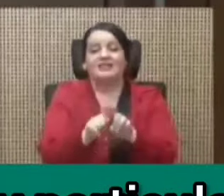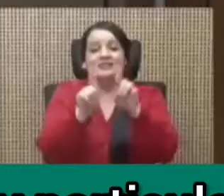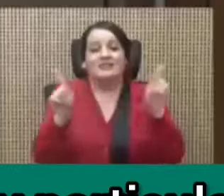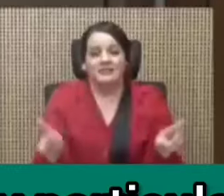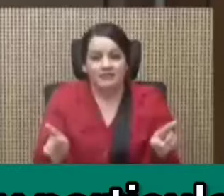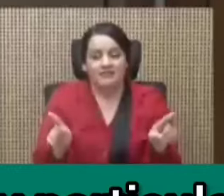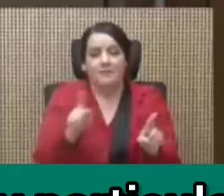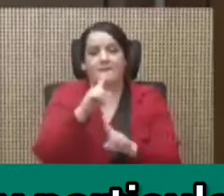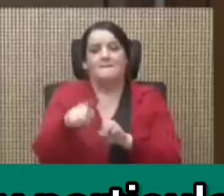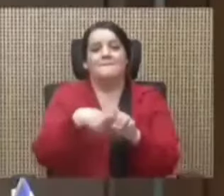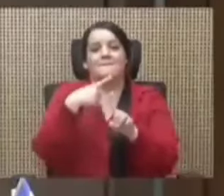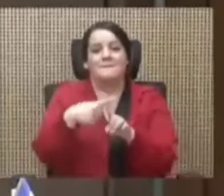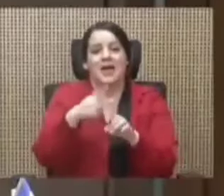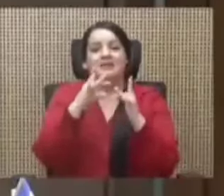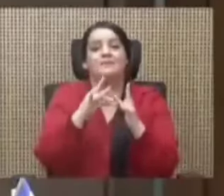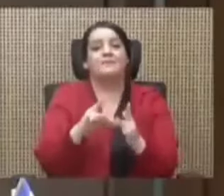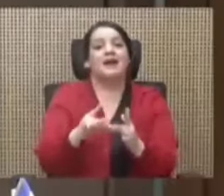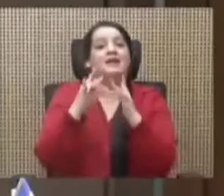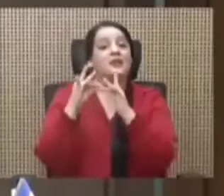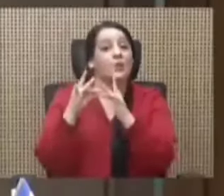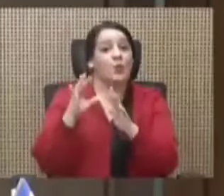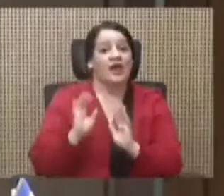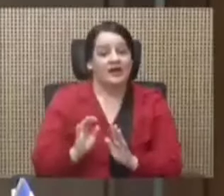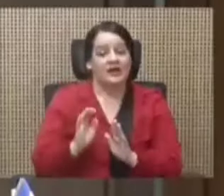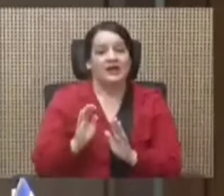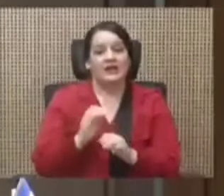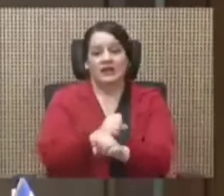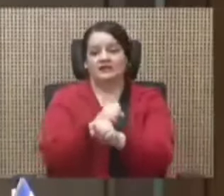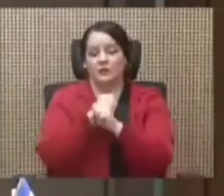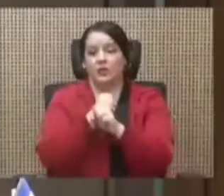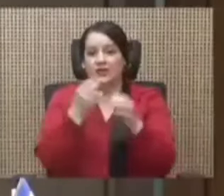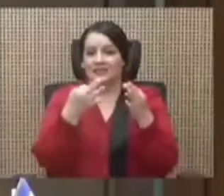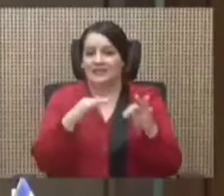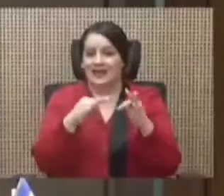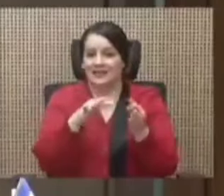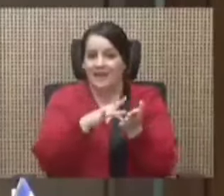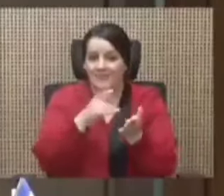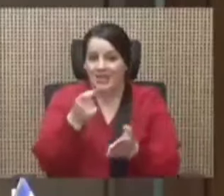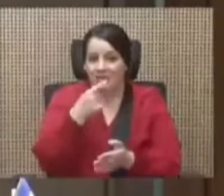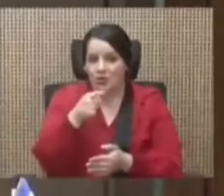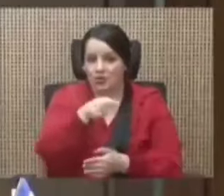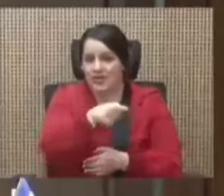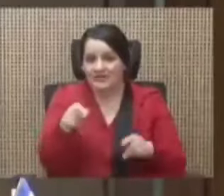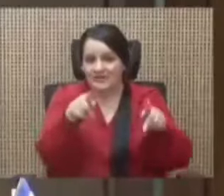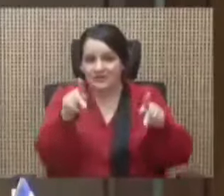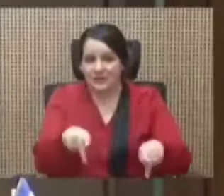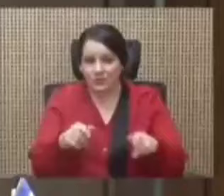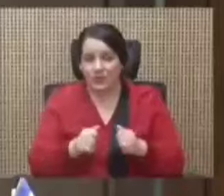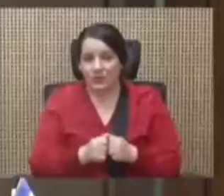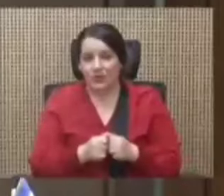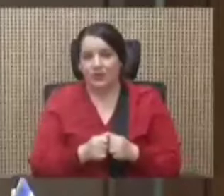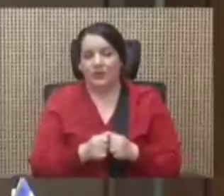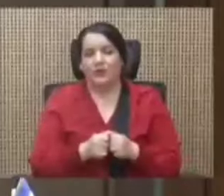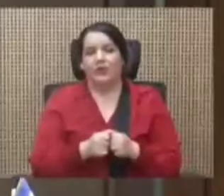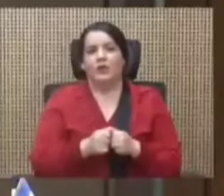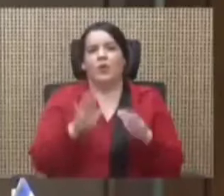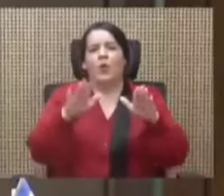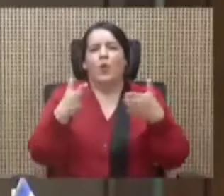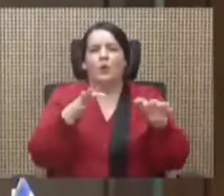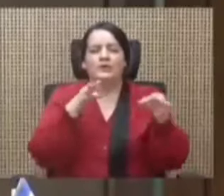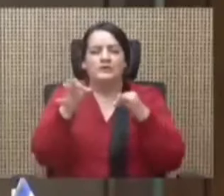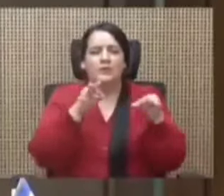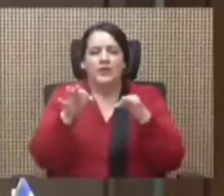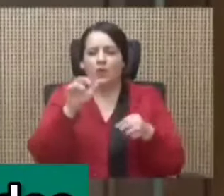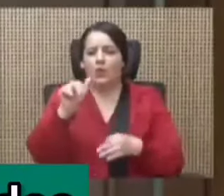y particular que le asegure los tratamientos a esta población. ¿Cómo le explico yo, doña Angie,